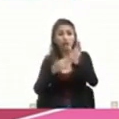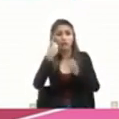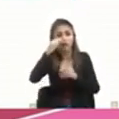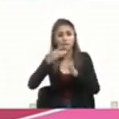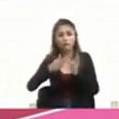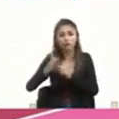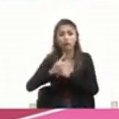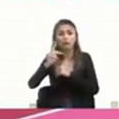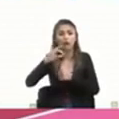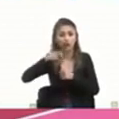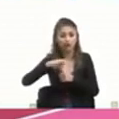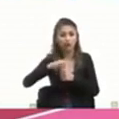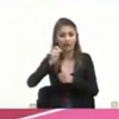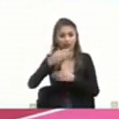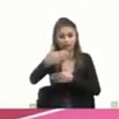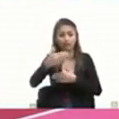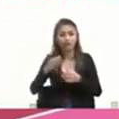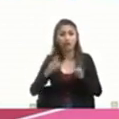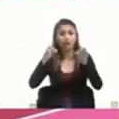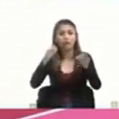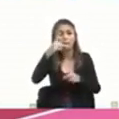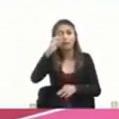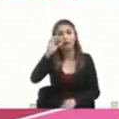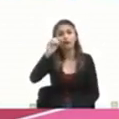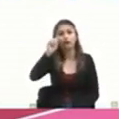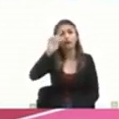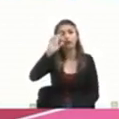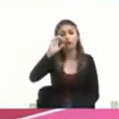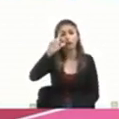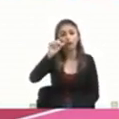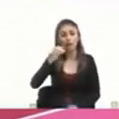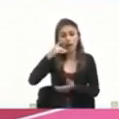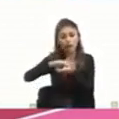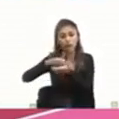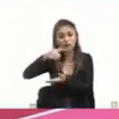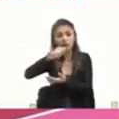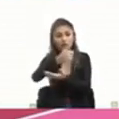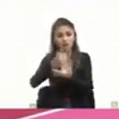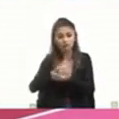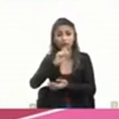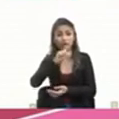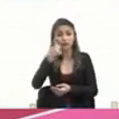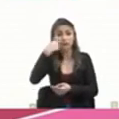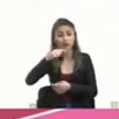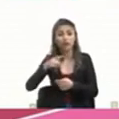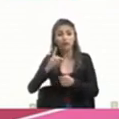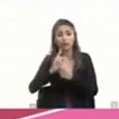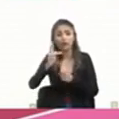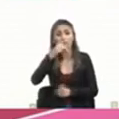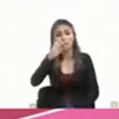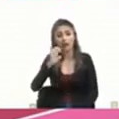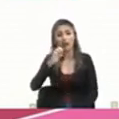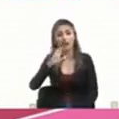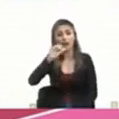proceso electoral, que fue el protocolo para los actos para recabar apoyo ciudadano y también el protocolo para las precampañas.